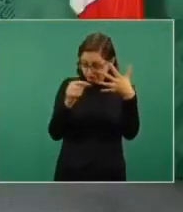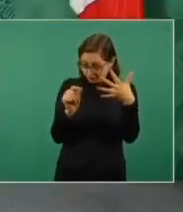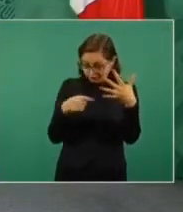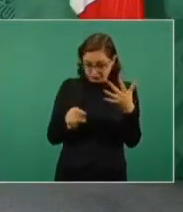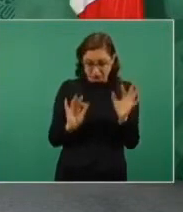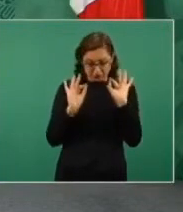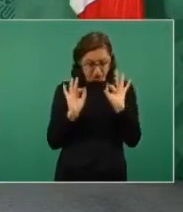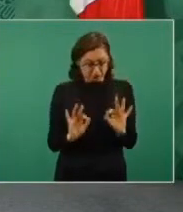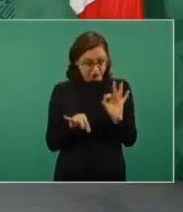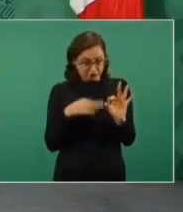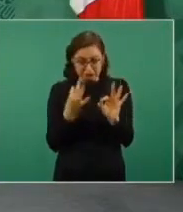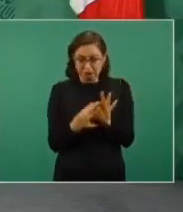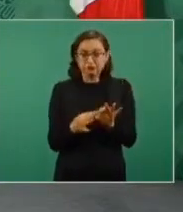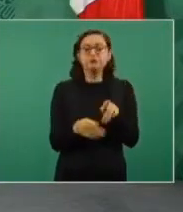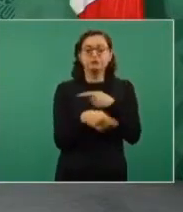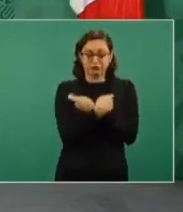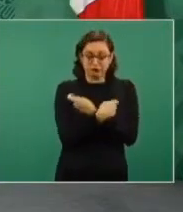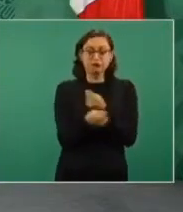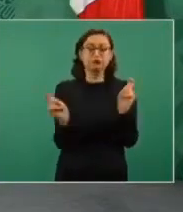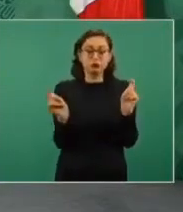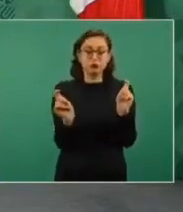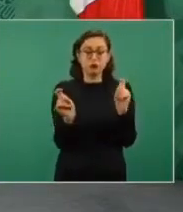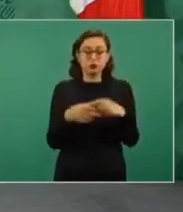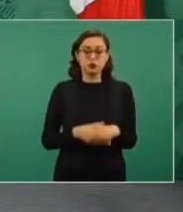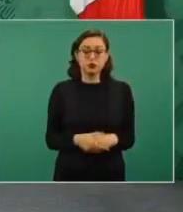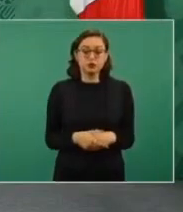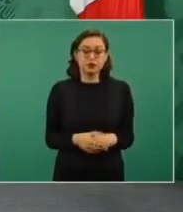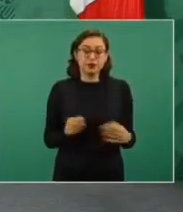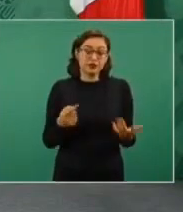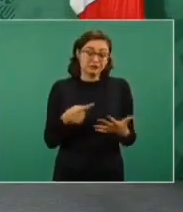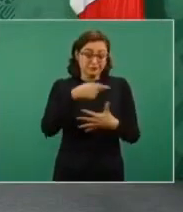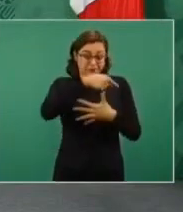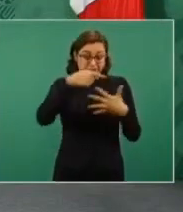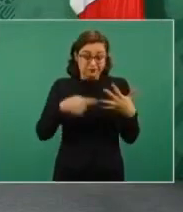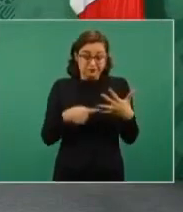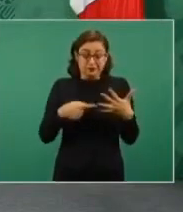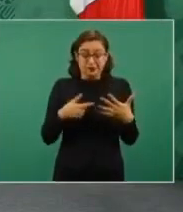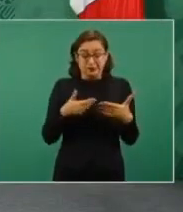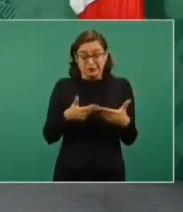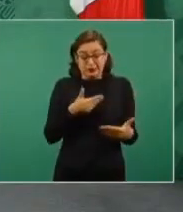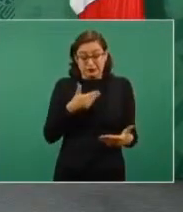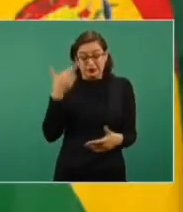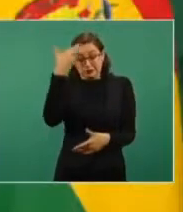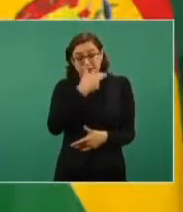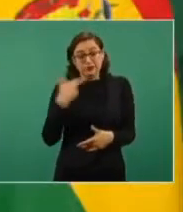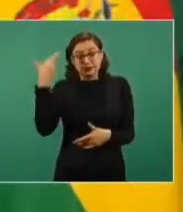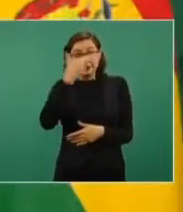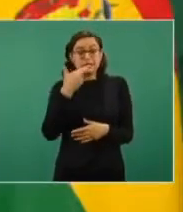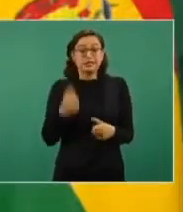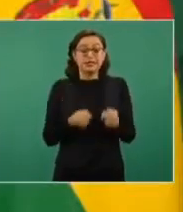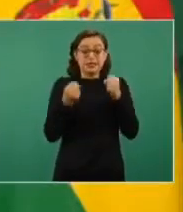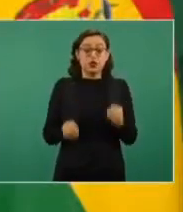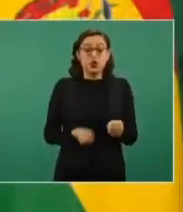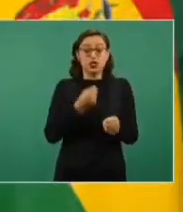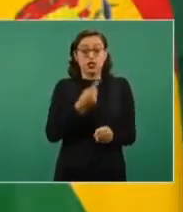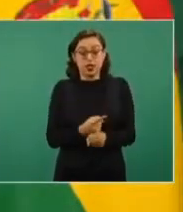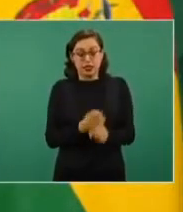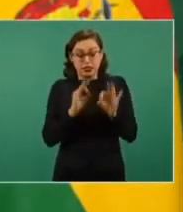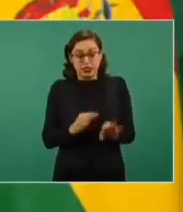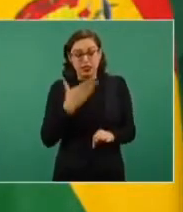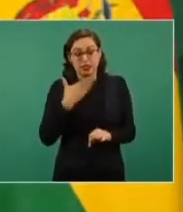con seguridad y confiabilidad de lo que se está haciendo. Pero entonces, desde un